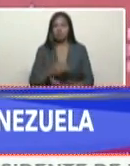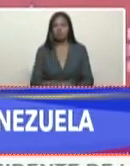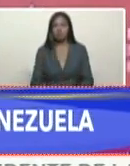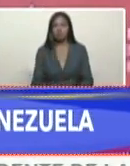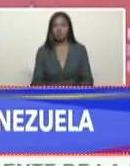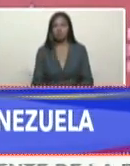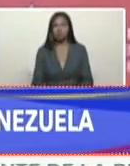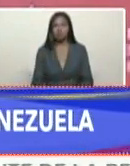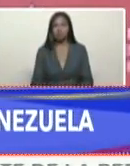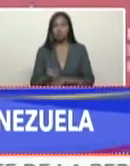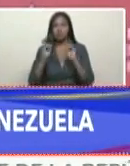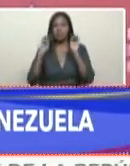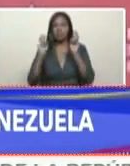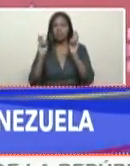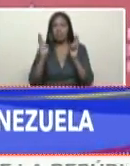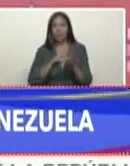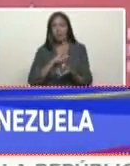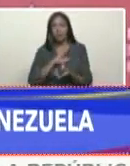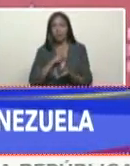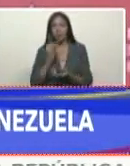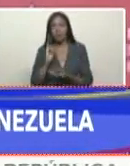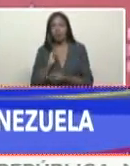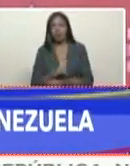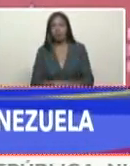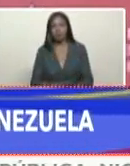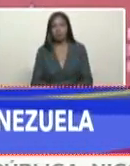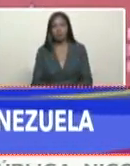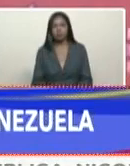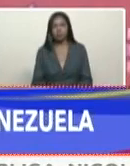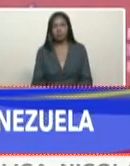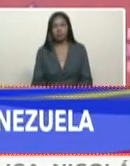es el tema de la producción.